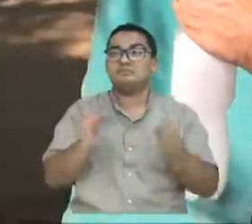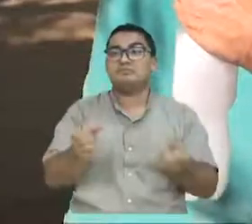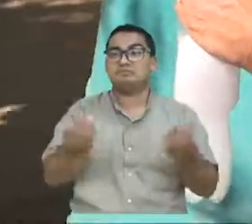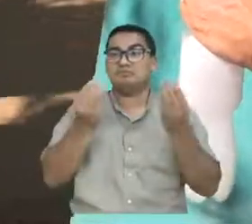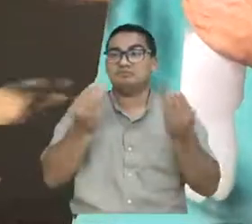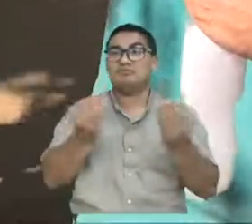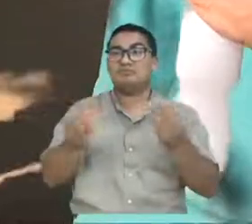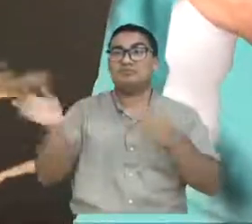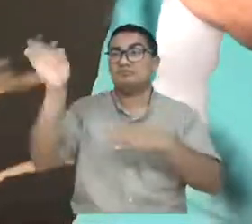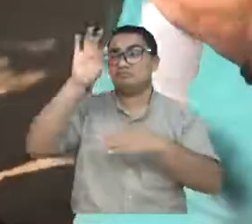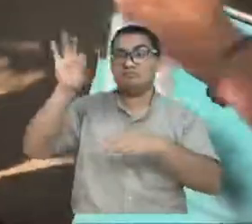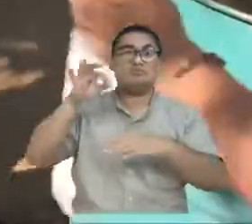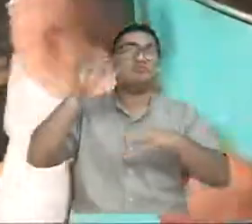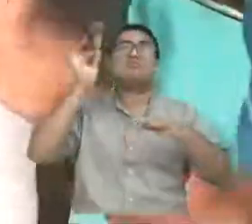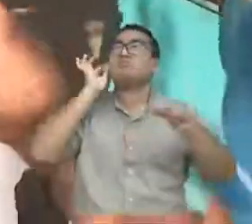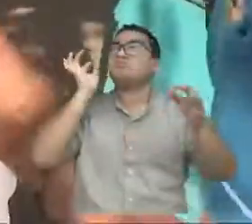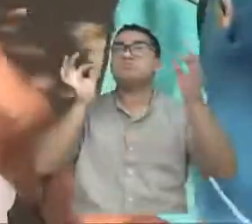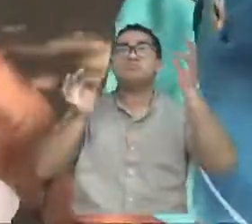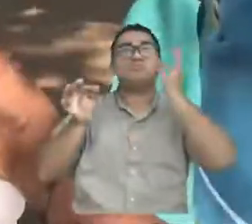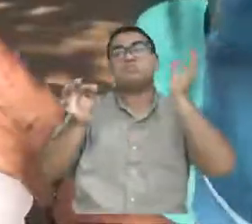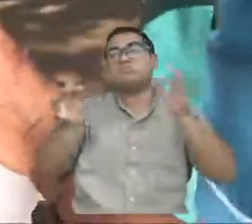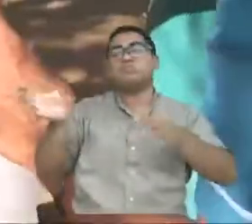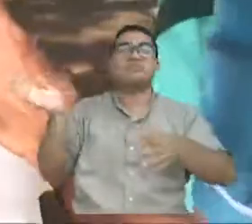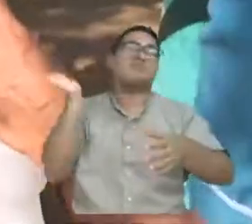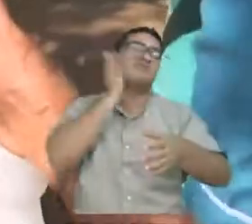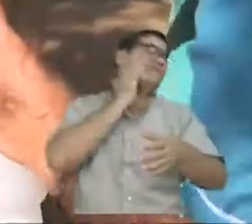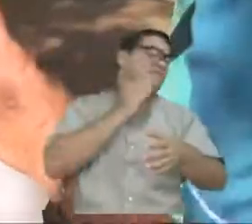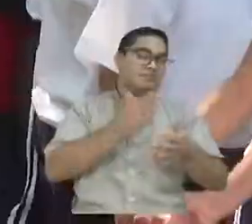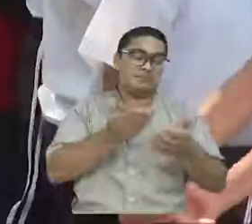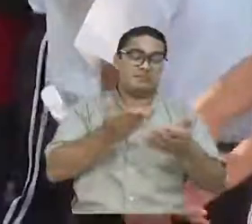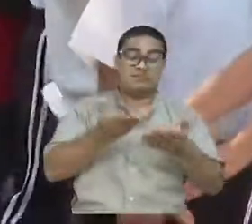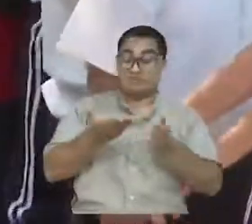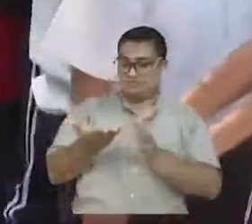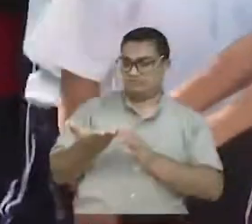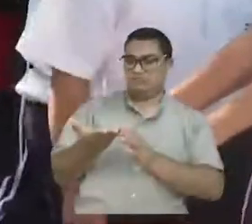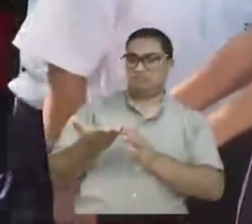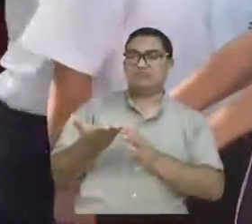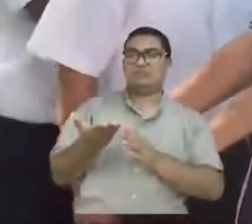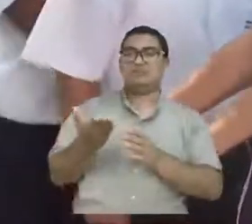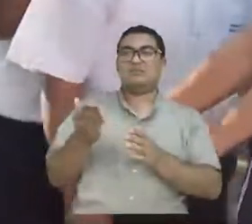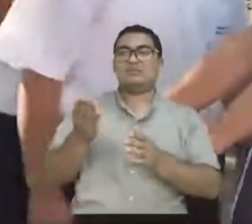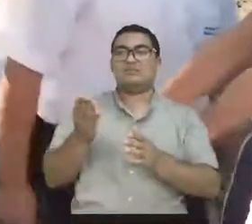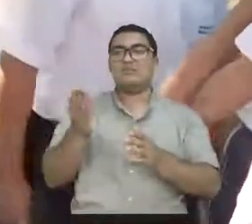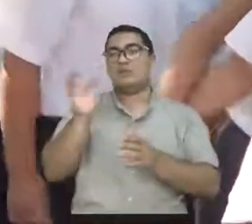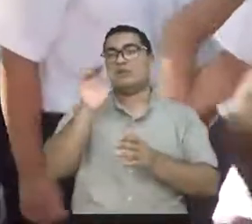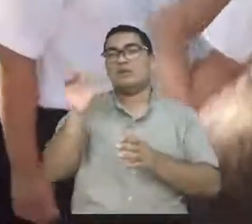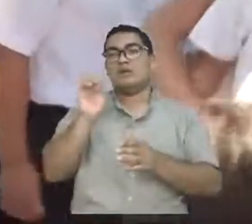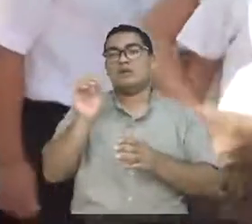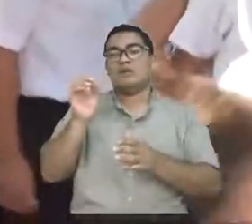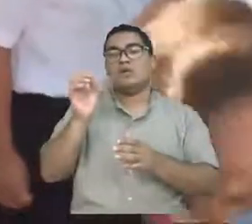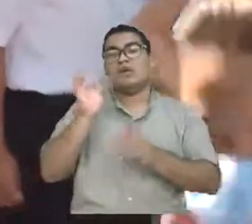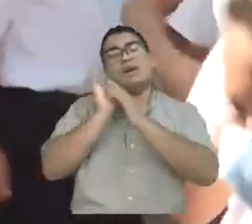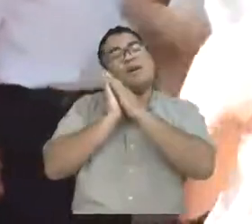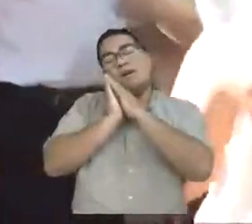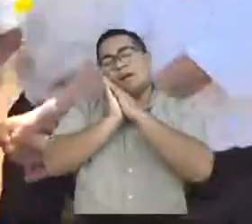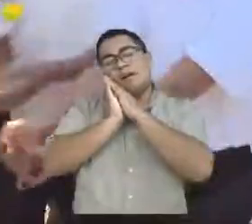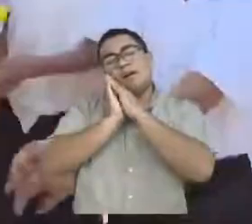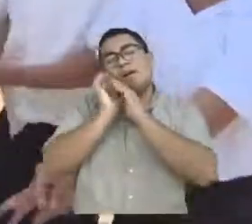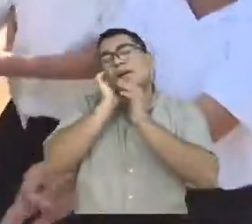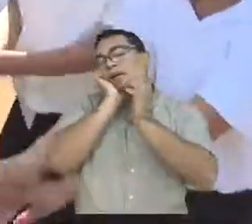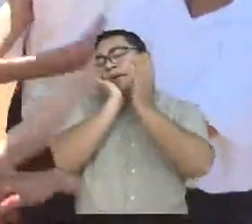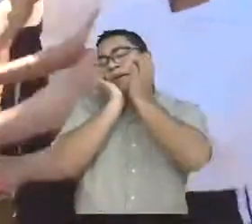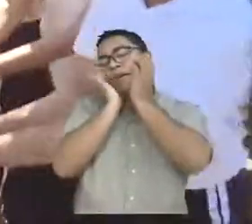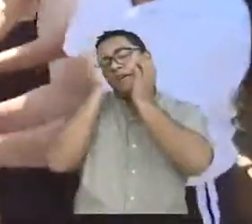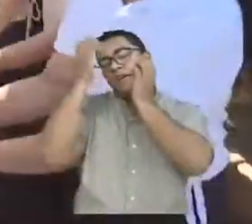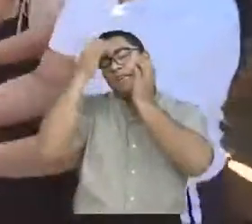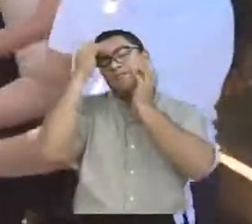que pasan por nuestra cara y conscientemente lo queremos matar e inconscientemente o dormido nos tocamos la cara. Claro,